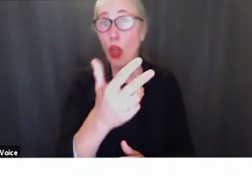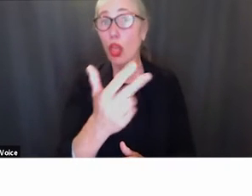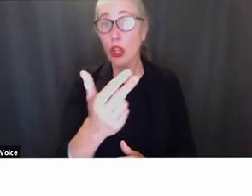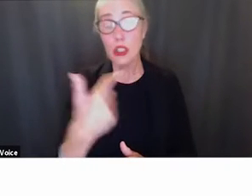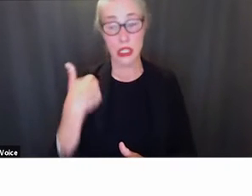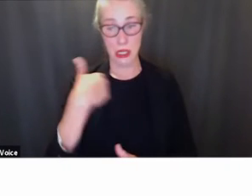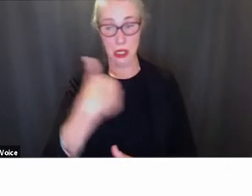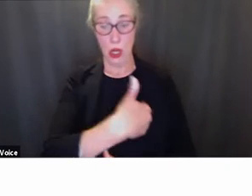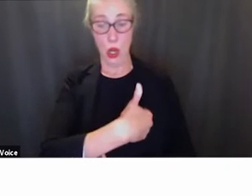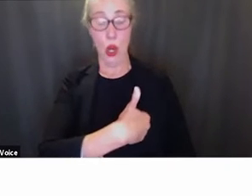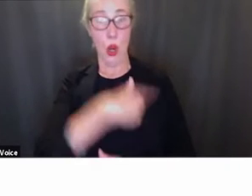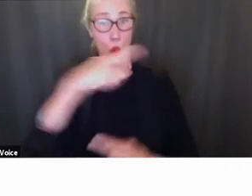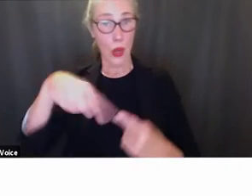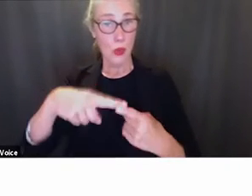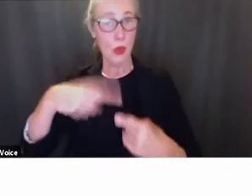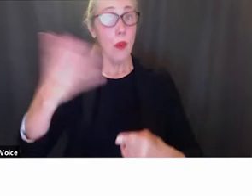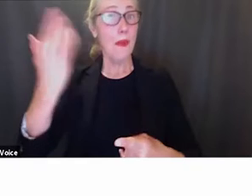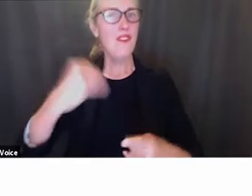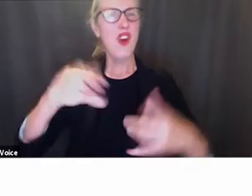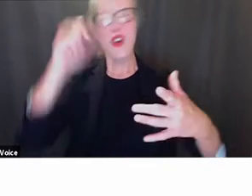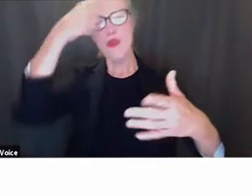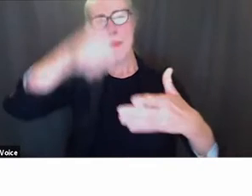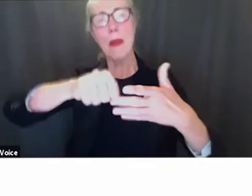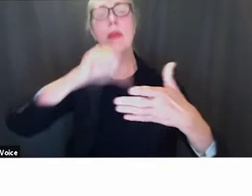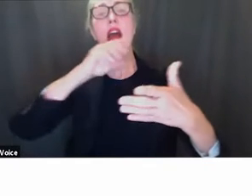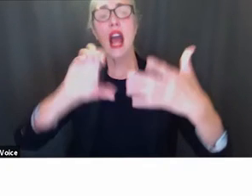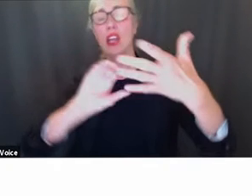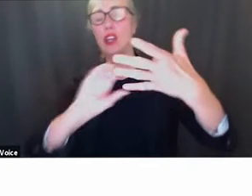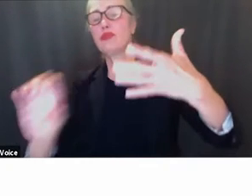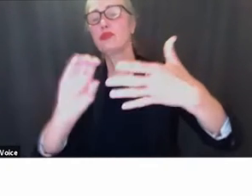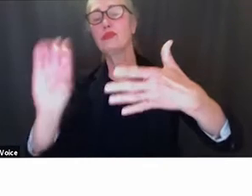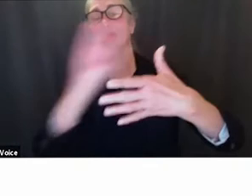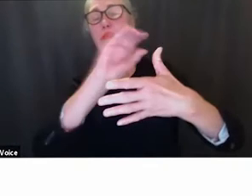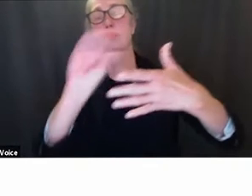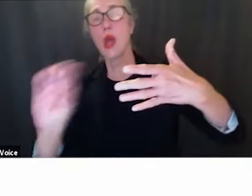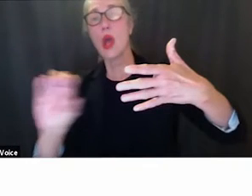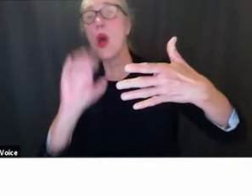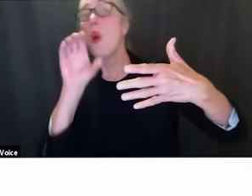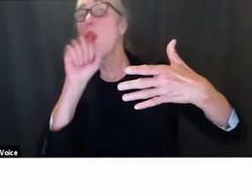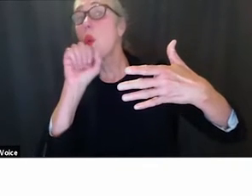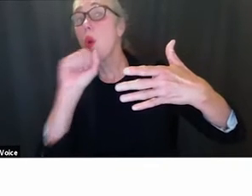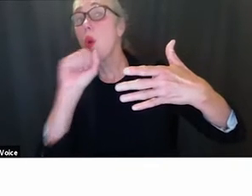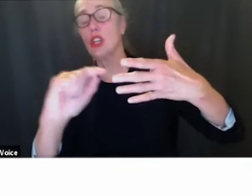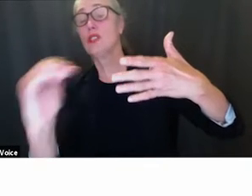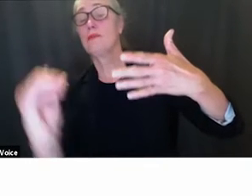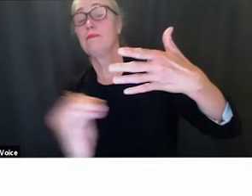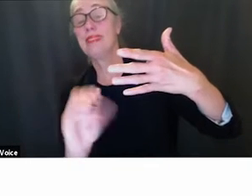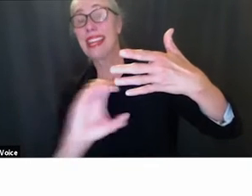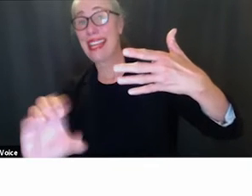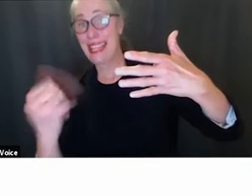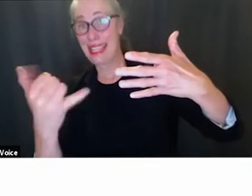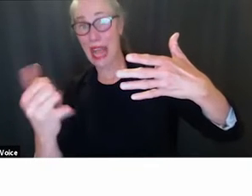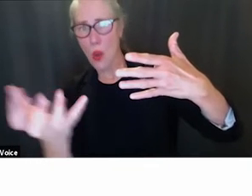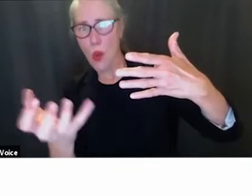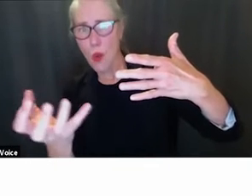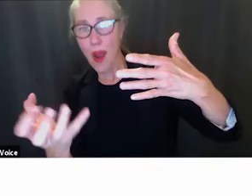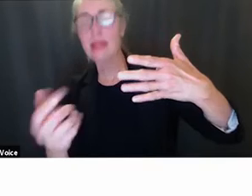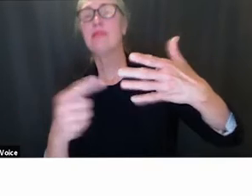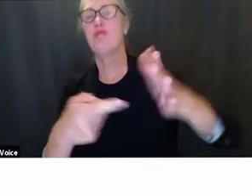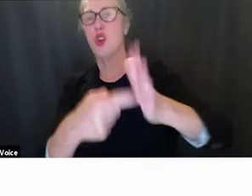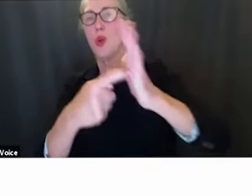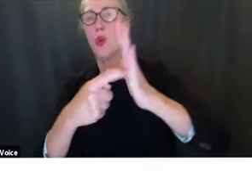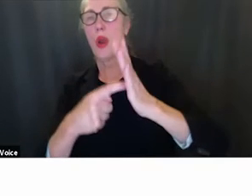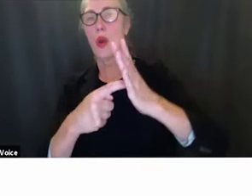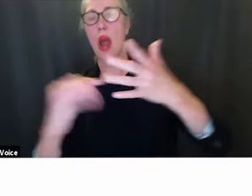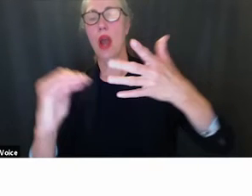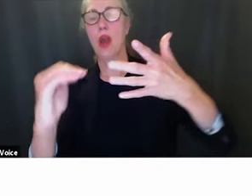es donde estábamos cuando estábamos en el nivel anaranjado. Y para llegar al nivel amarillo,